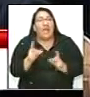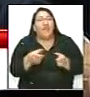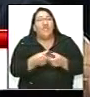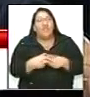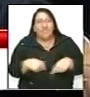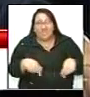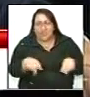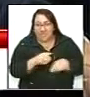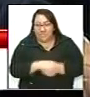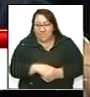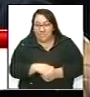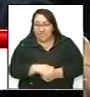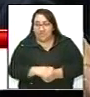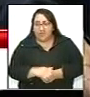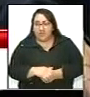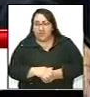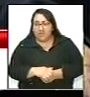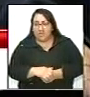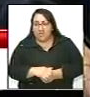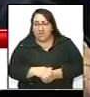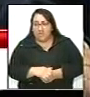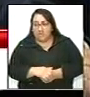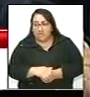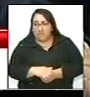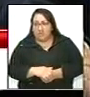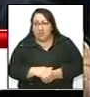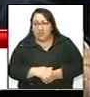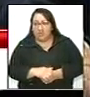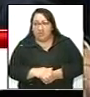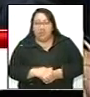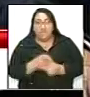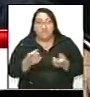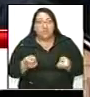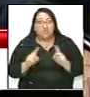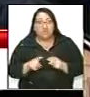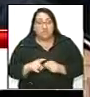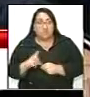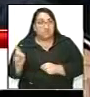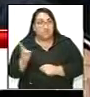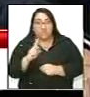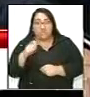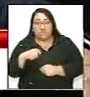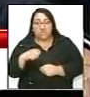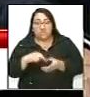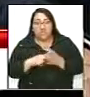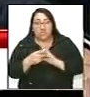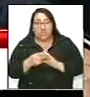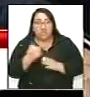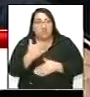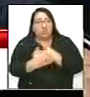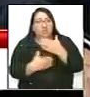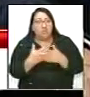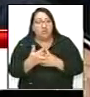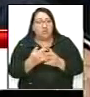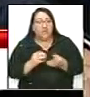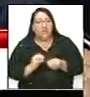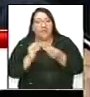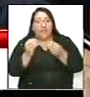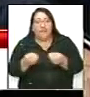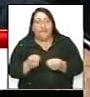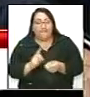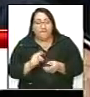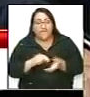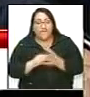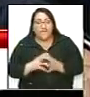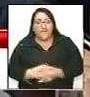reactiva la comisión cuando no necesariamente está en el proceso de designación.